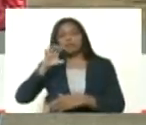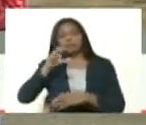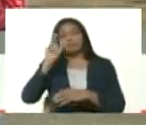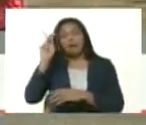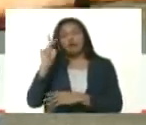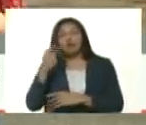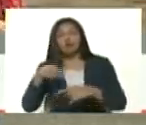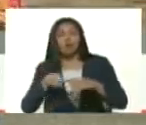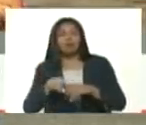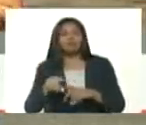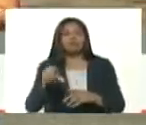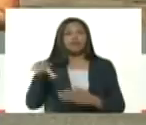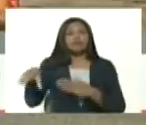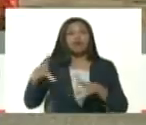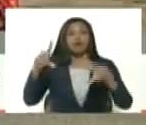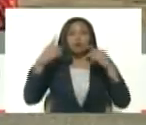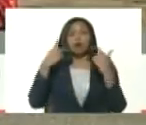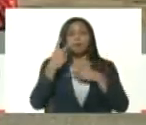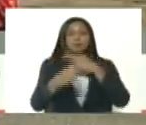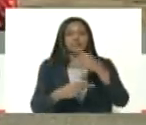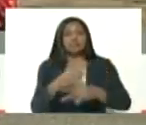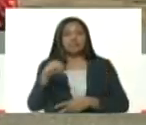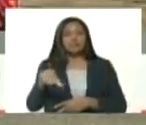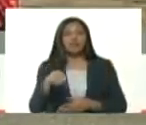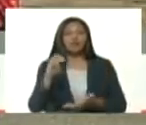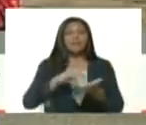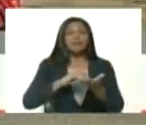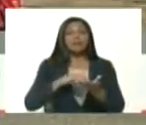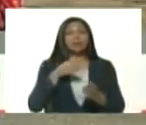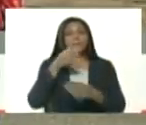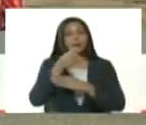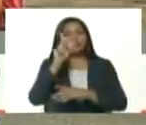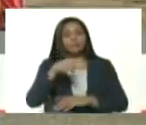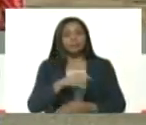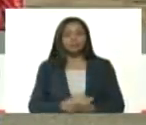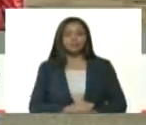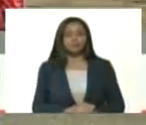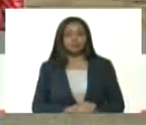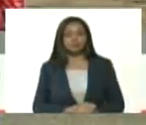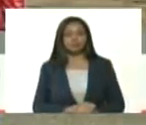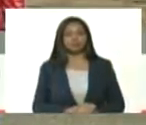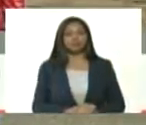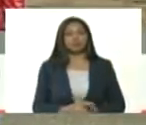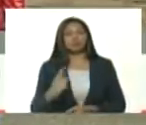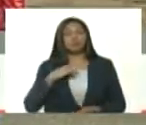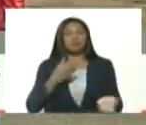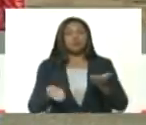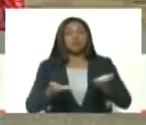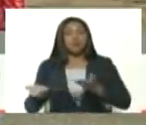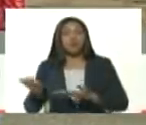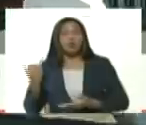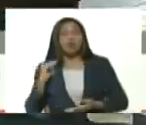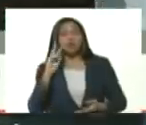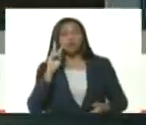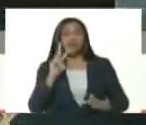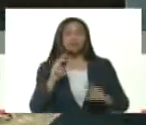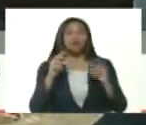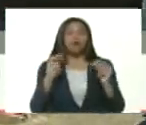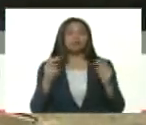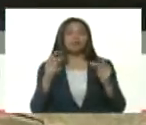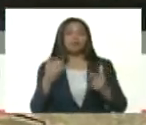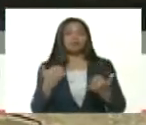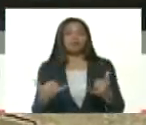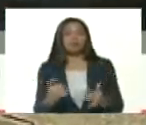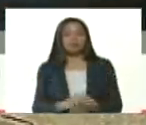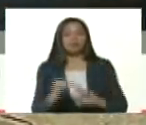Caracas, del estado La Guaira y del estado Miranda. En el marco del protocolo que se está activando